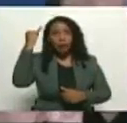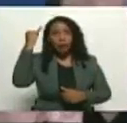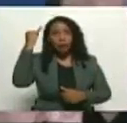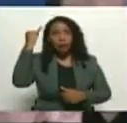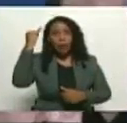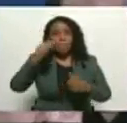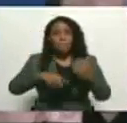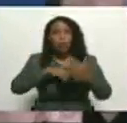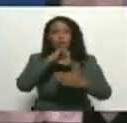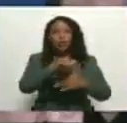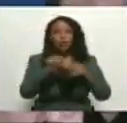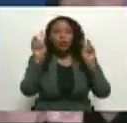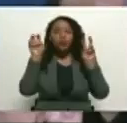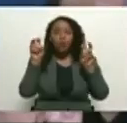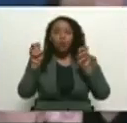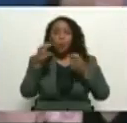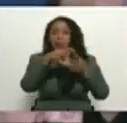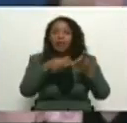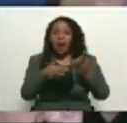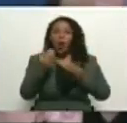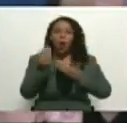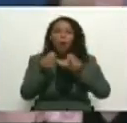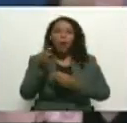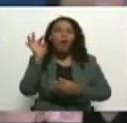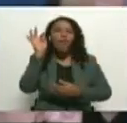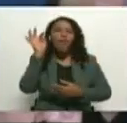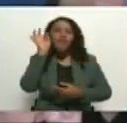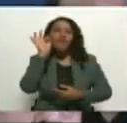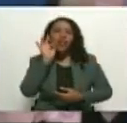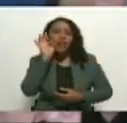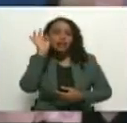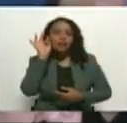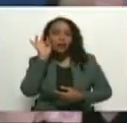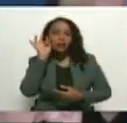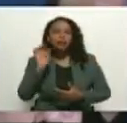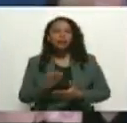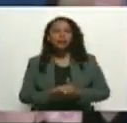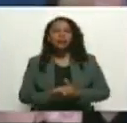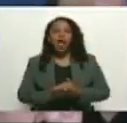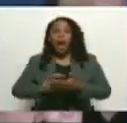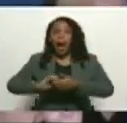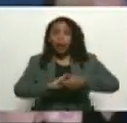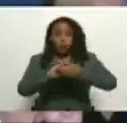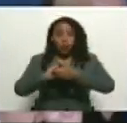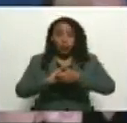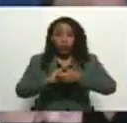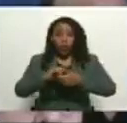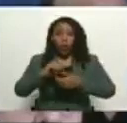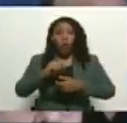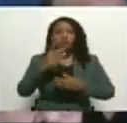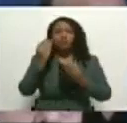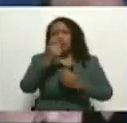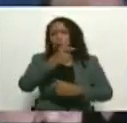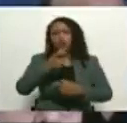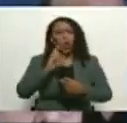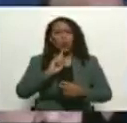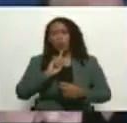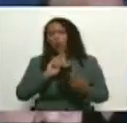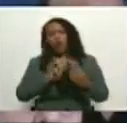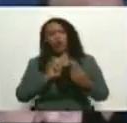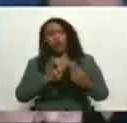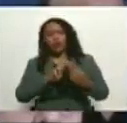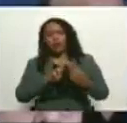con el producto de la fresa, presidente. Trujillo, mucha gente no lo sabe, pero Trujillo es el primer productor de